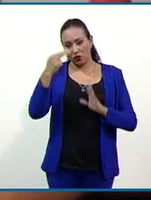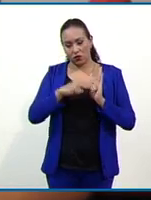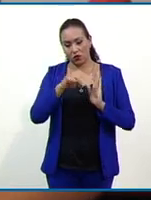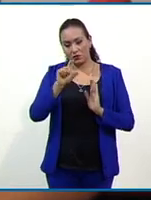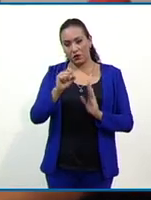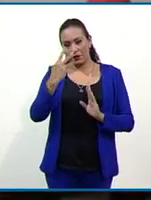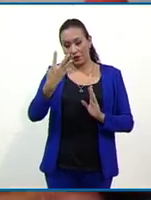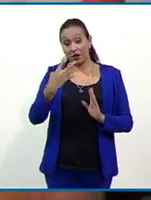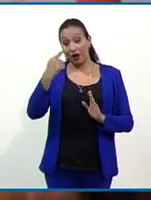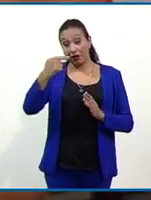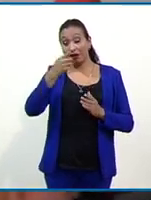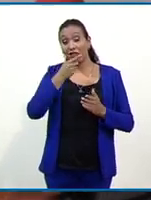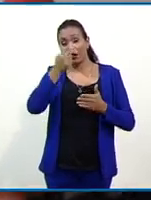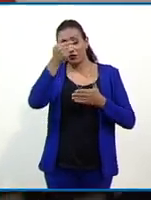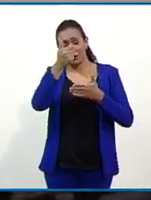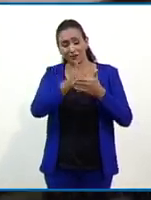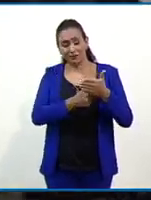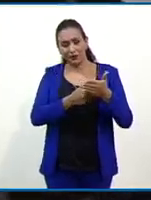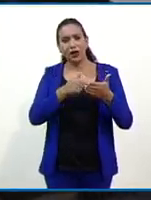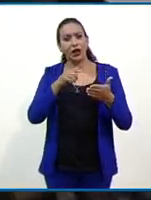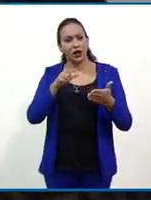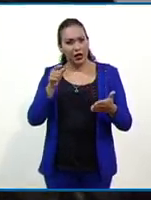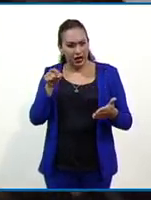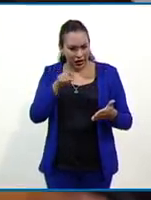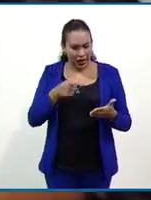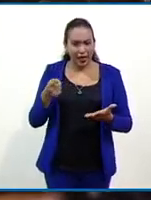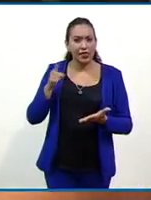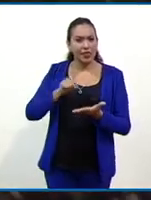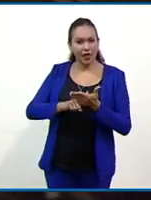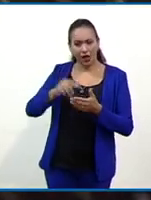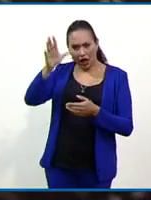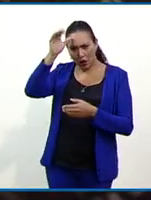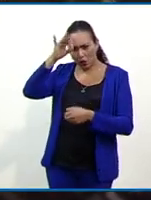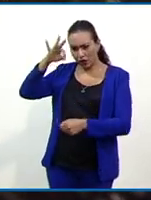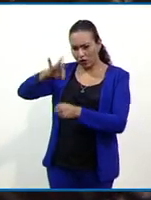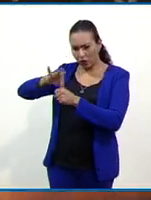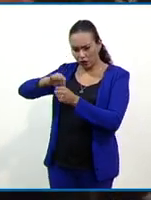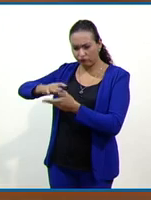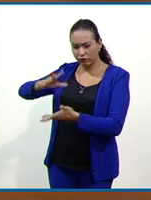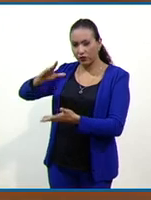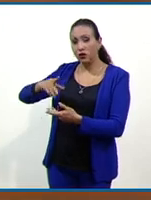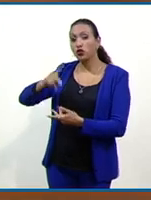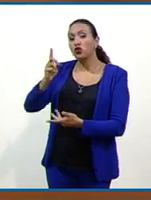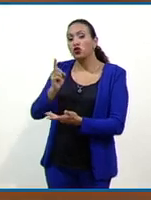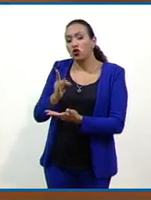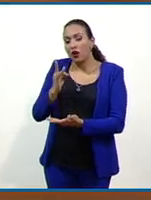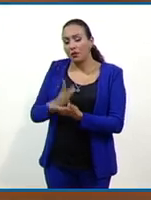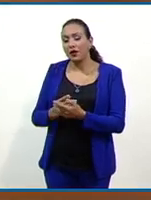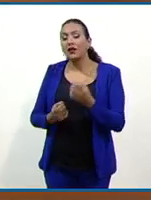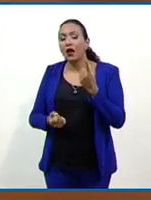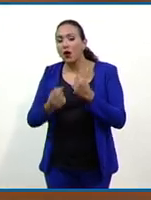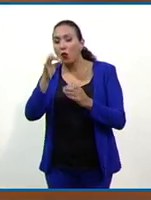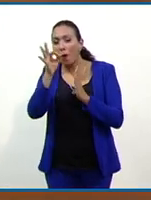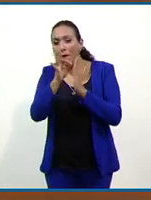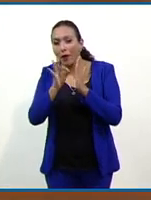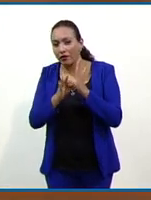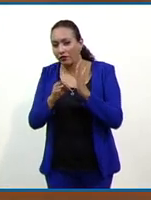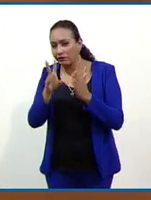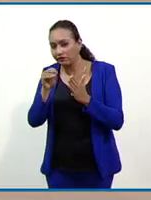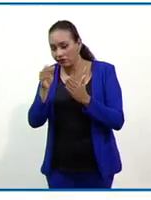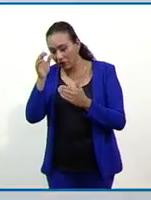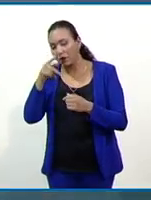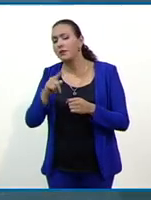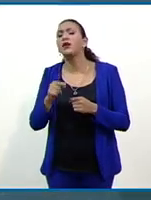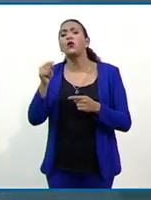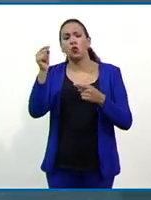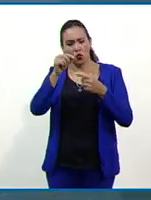21/2024 se dio a conocer que dichas medidas fueron aprobadas por unanimidad, con excepción de un par de puntos. Entre los acuerdos